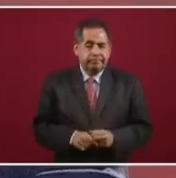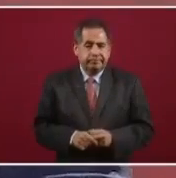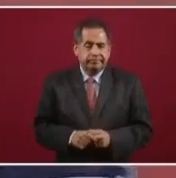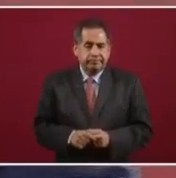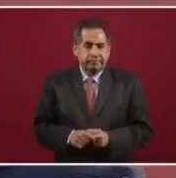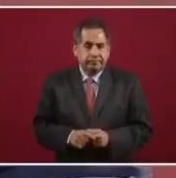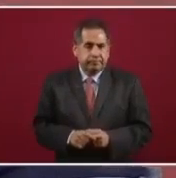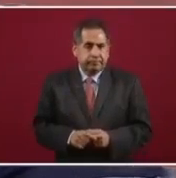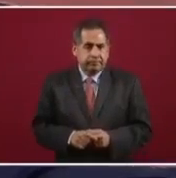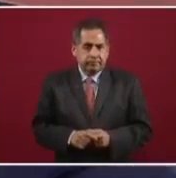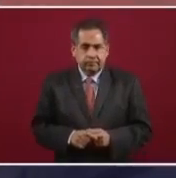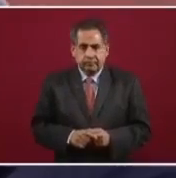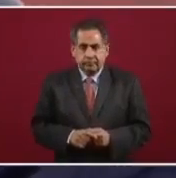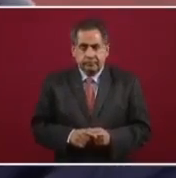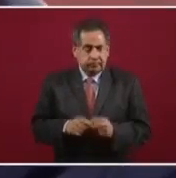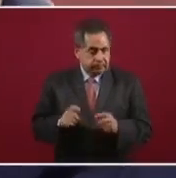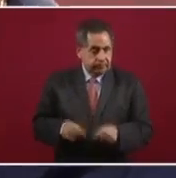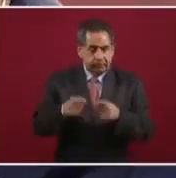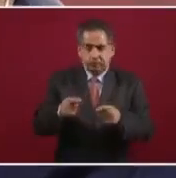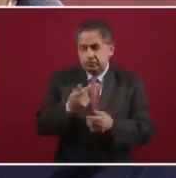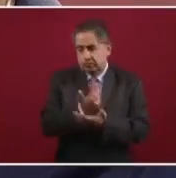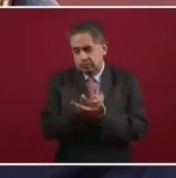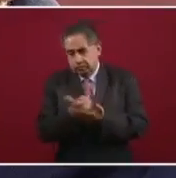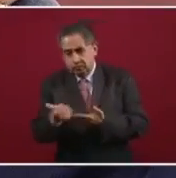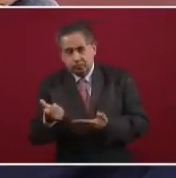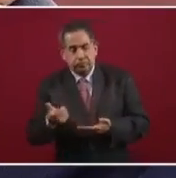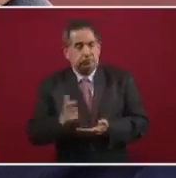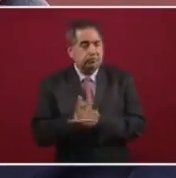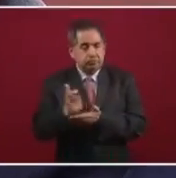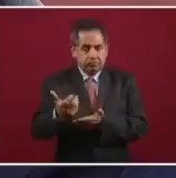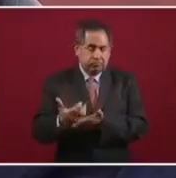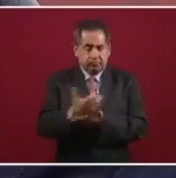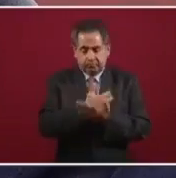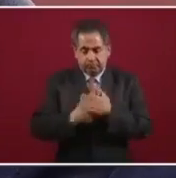en que haya mejores salarios,